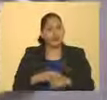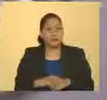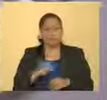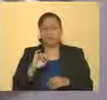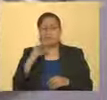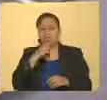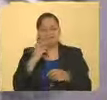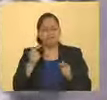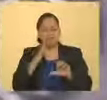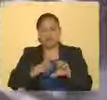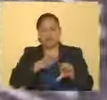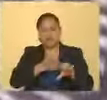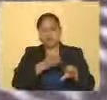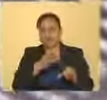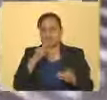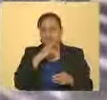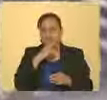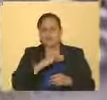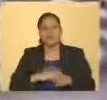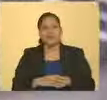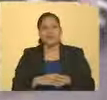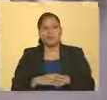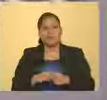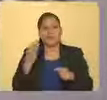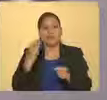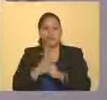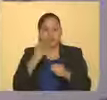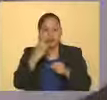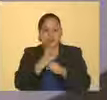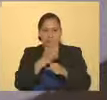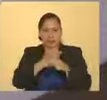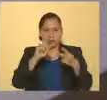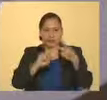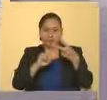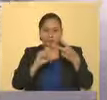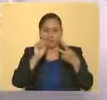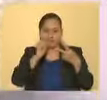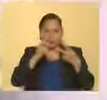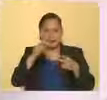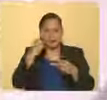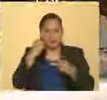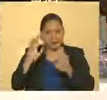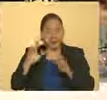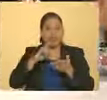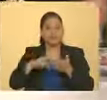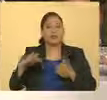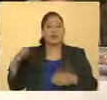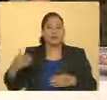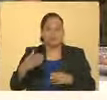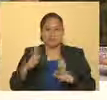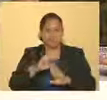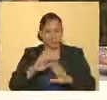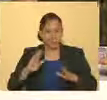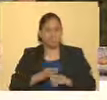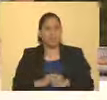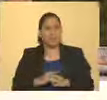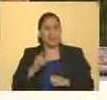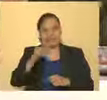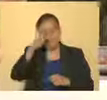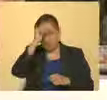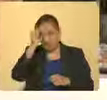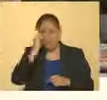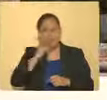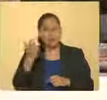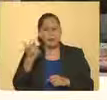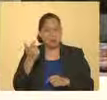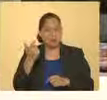sí corté los jitomates aquí. Rapidísimo fue. Para nuestra segunda receta, como vieron, compramos ya nuestro pescadito. Sí. Que si vieron, está a